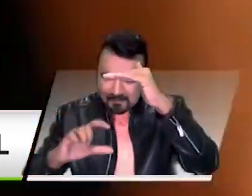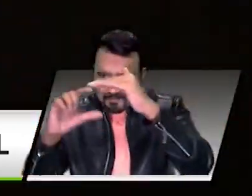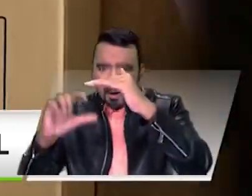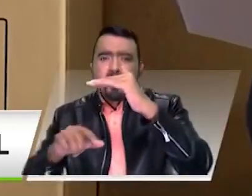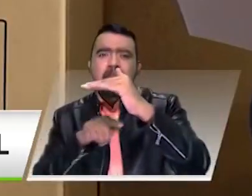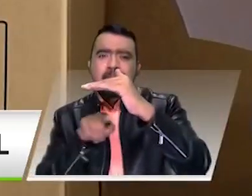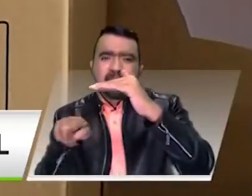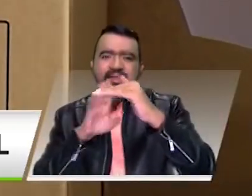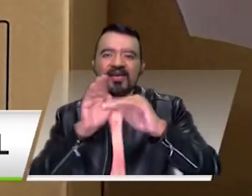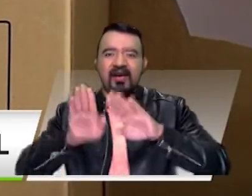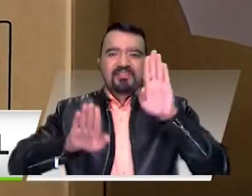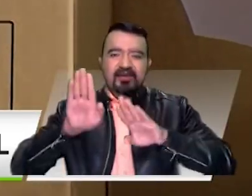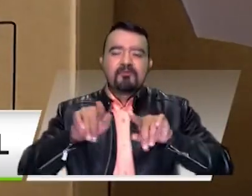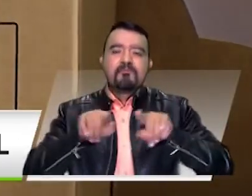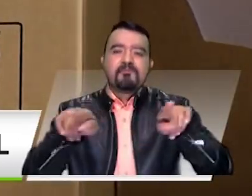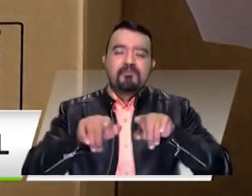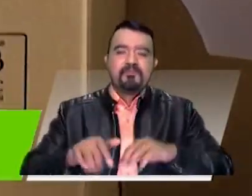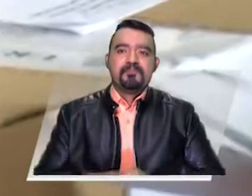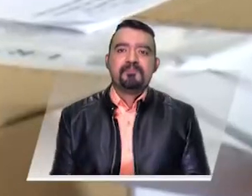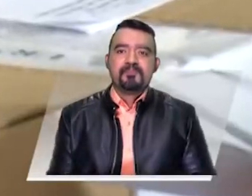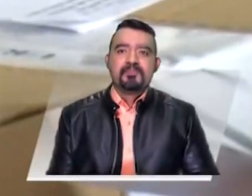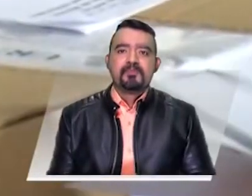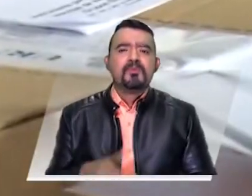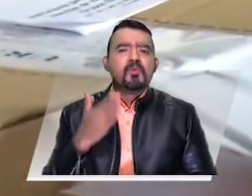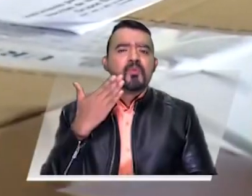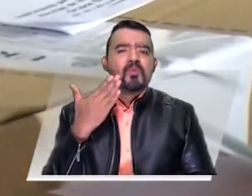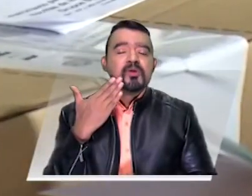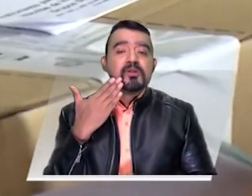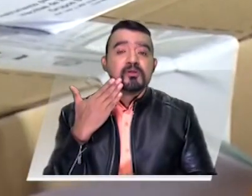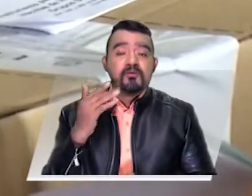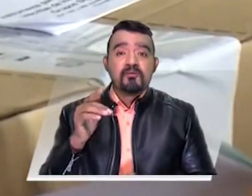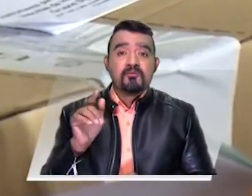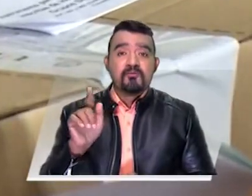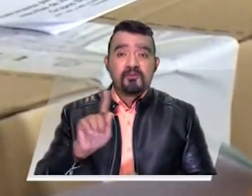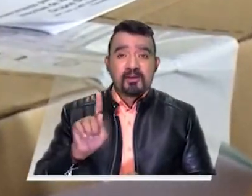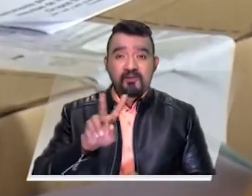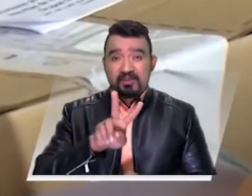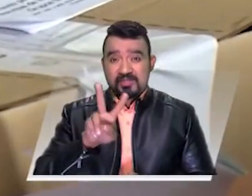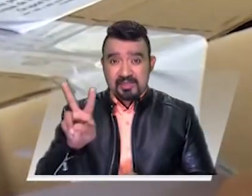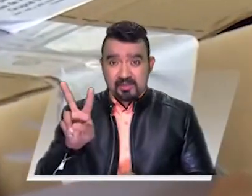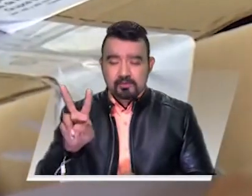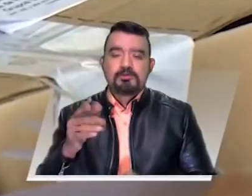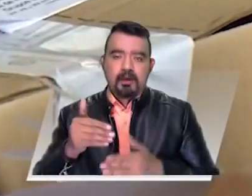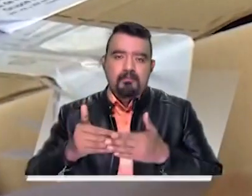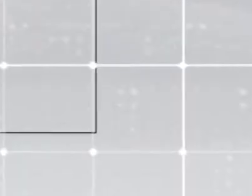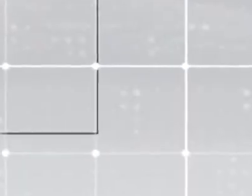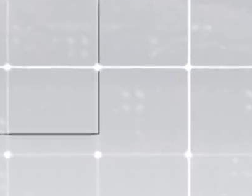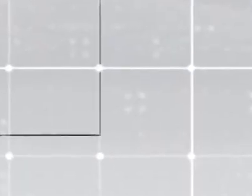acción comunal se posesionarán este 22 de febrero de 2022.